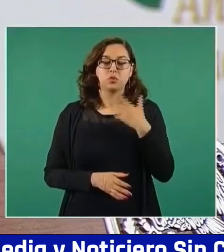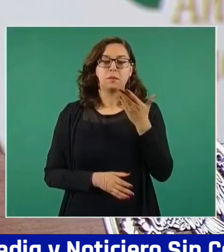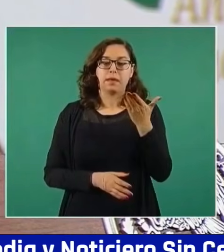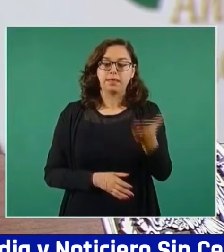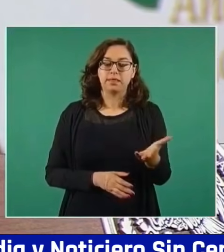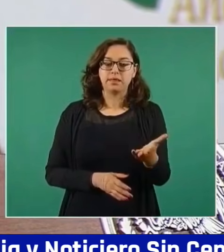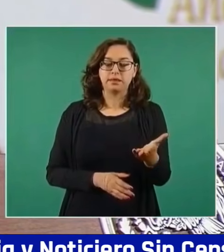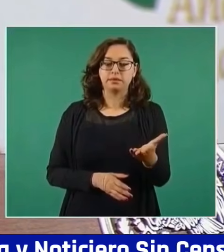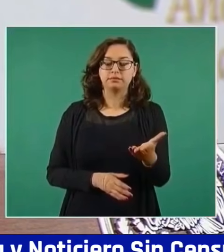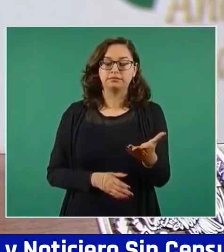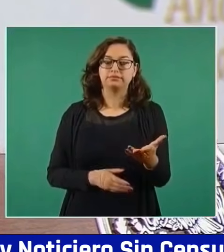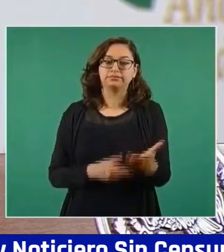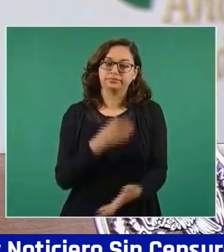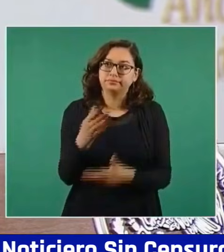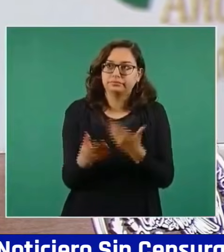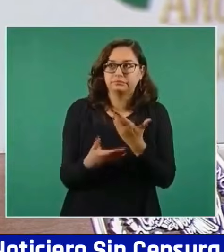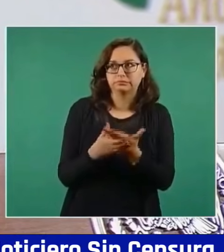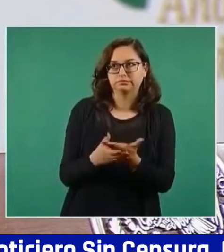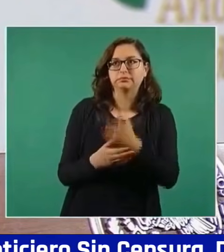y desde luego